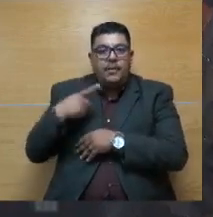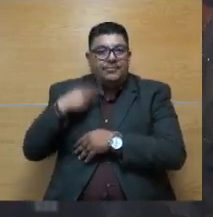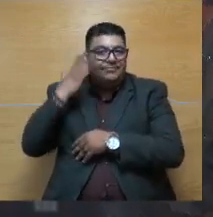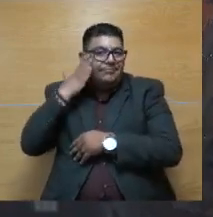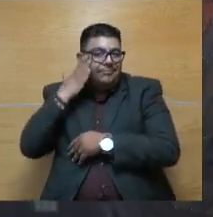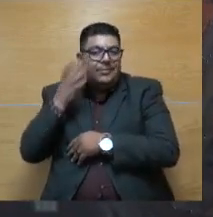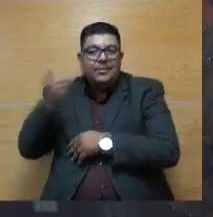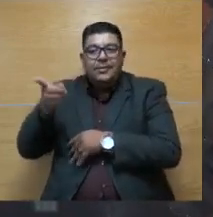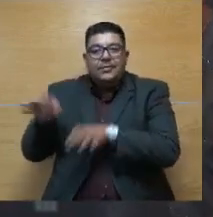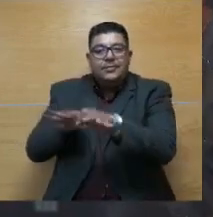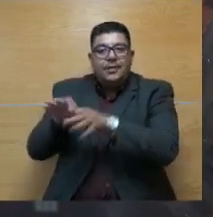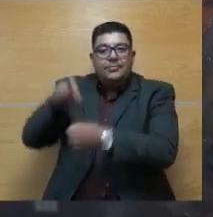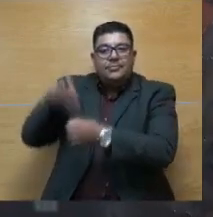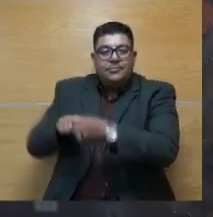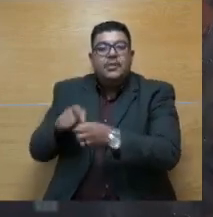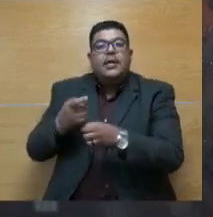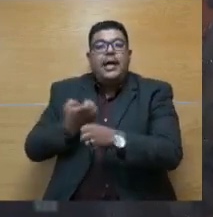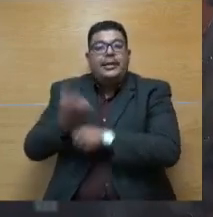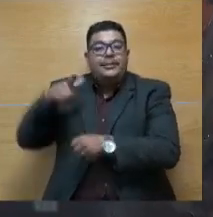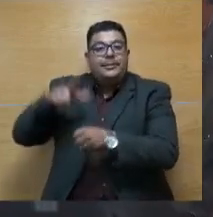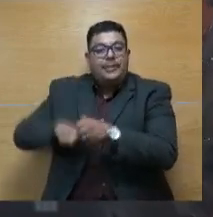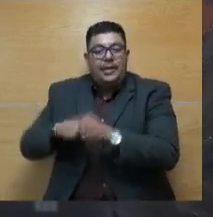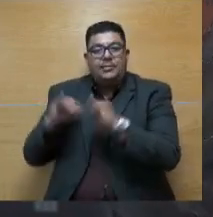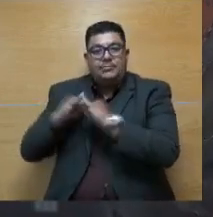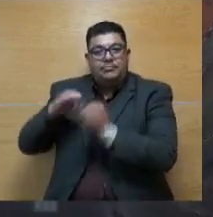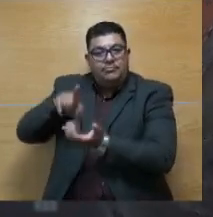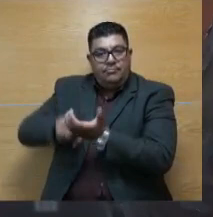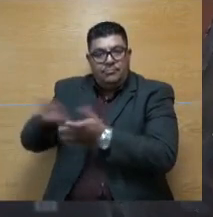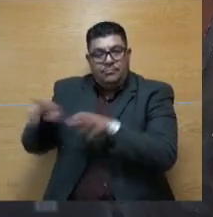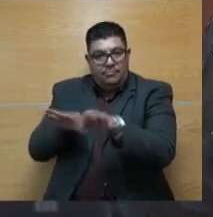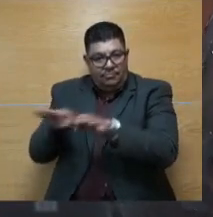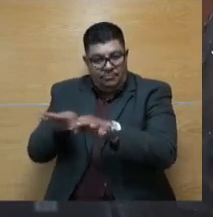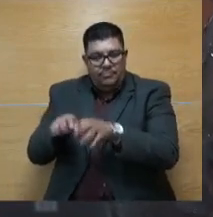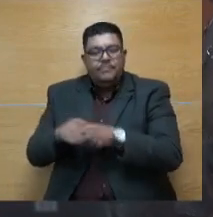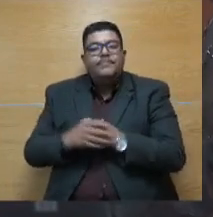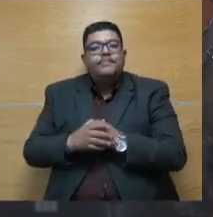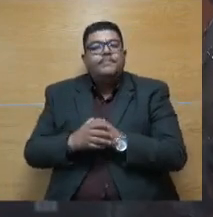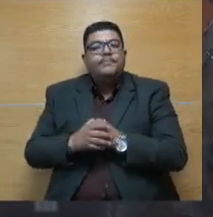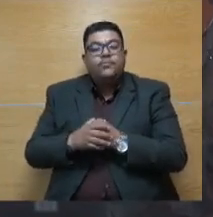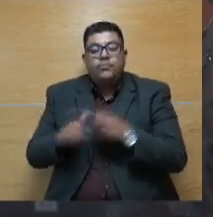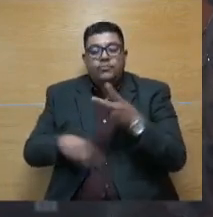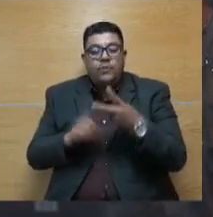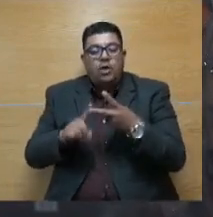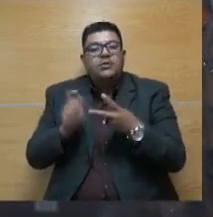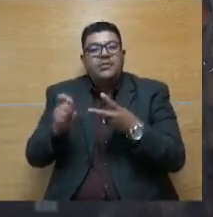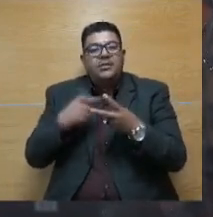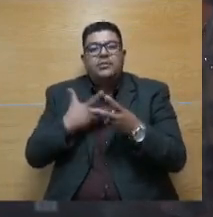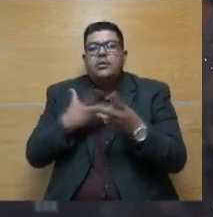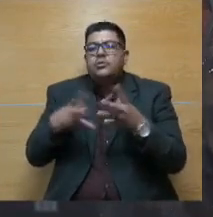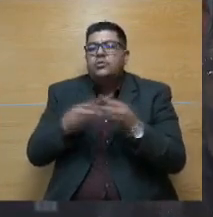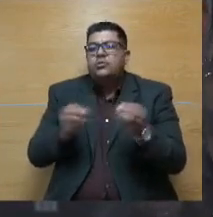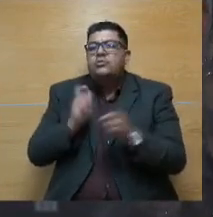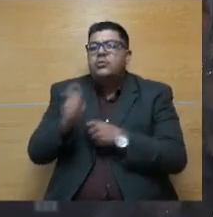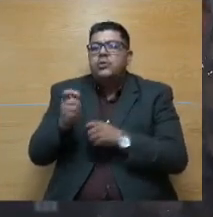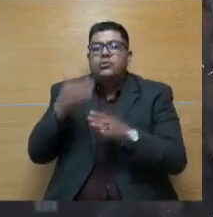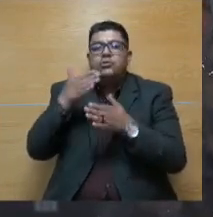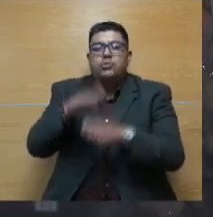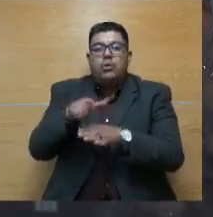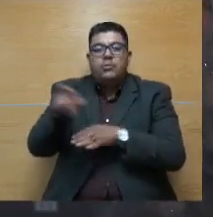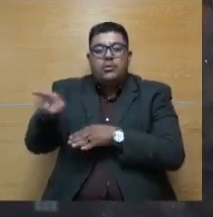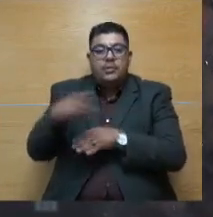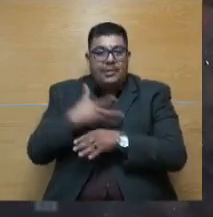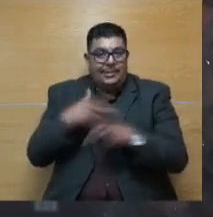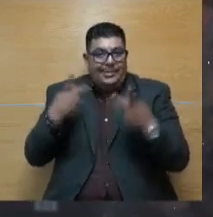instituto estatal de Baja California en el segundo se resolverá un tema relativo a la violación de la garantía de